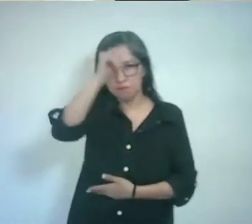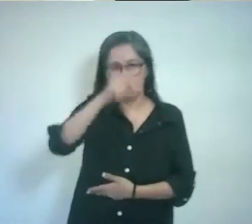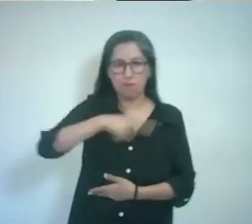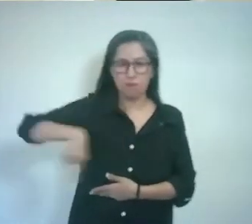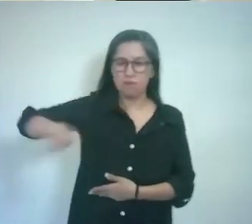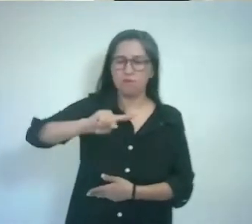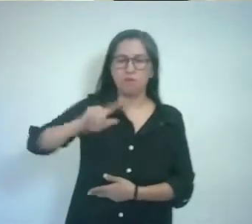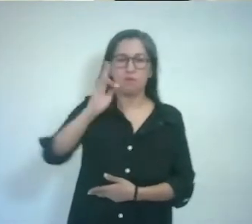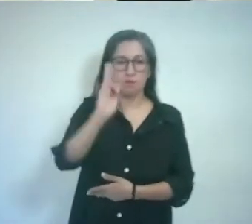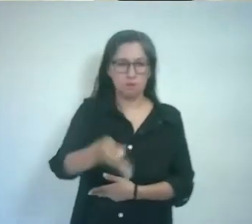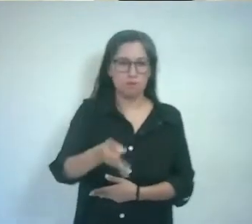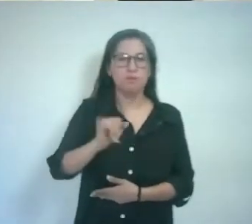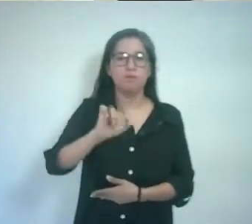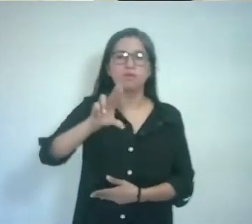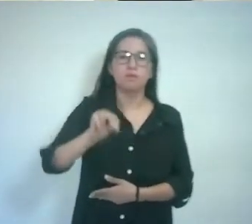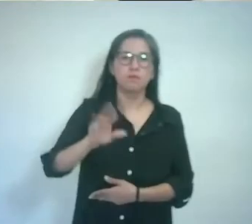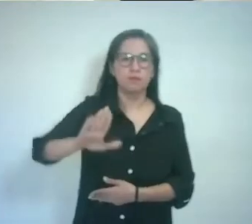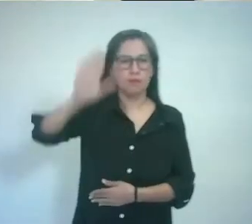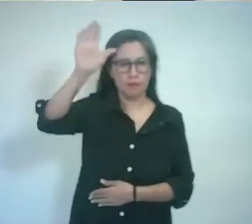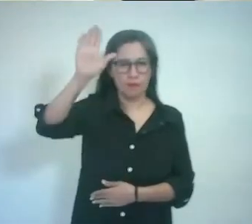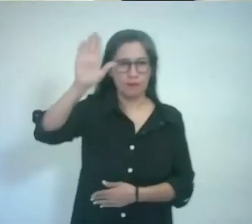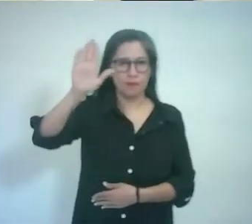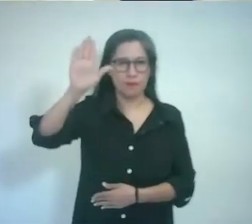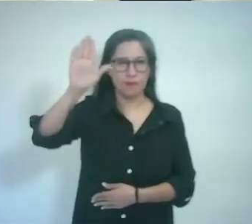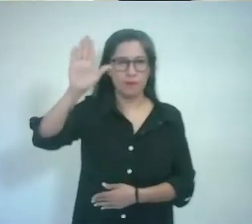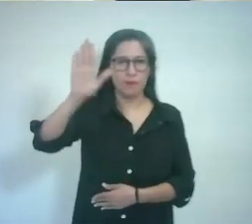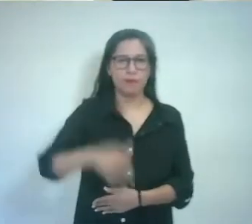por la afirmativa, sírvanse a manifestarlo levantando la mano.